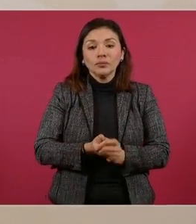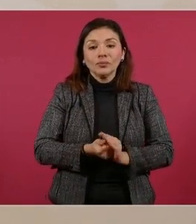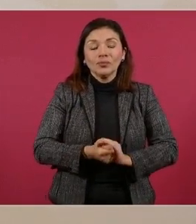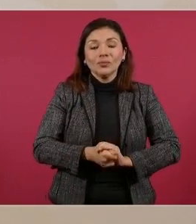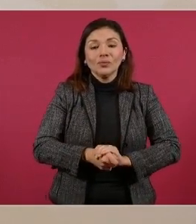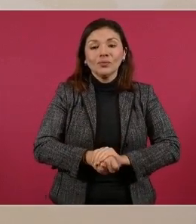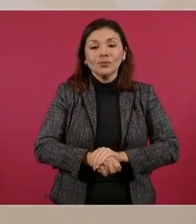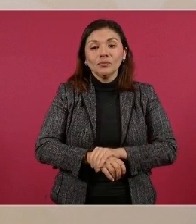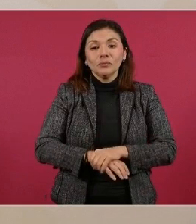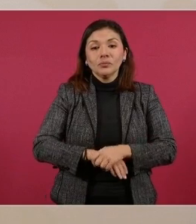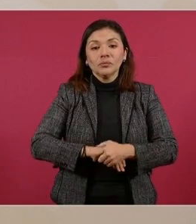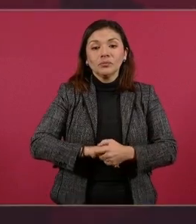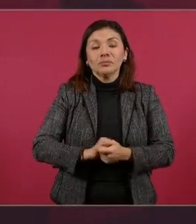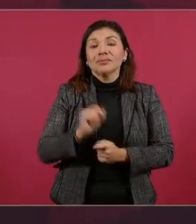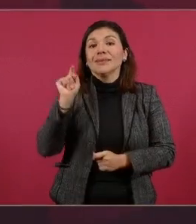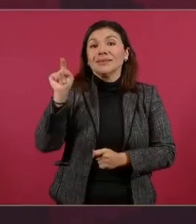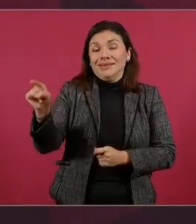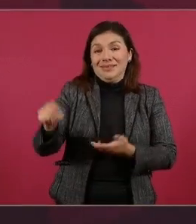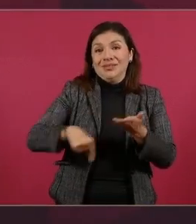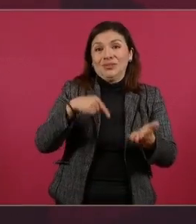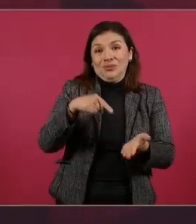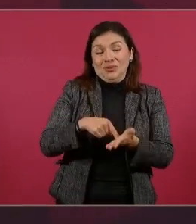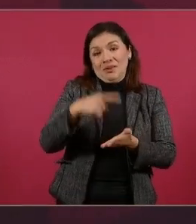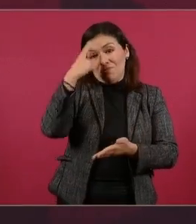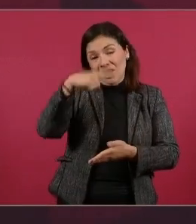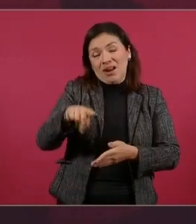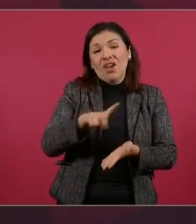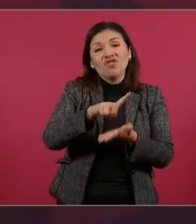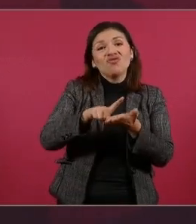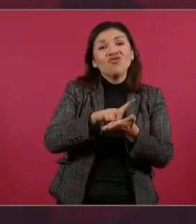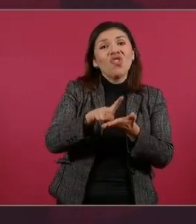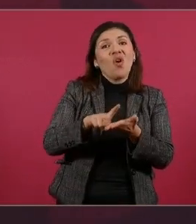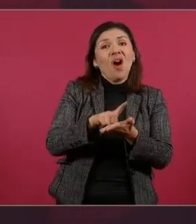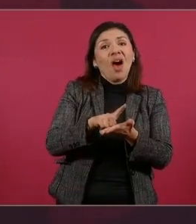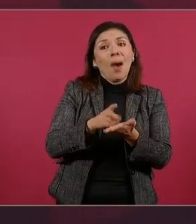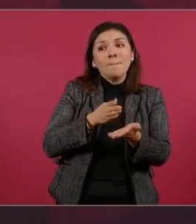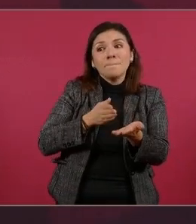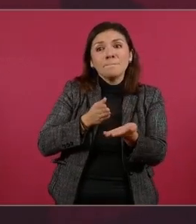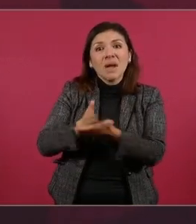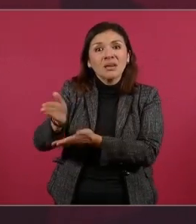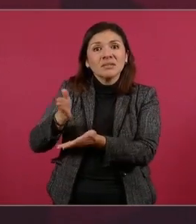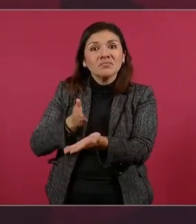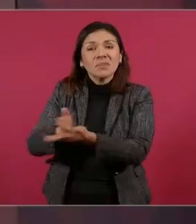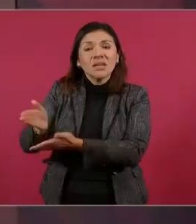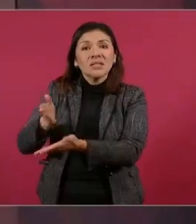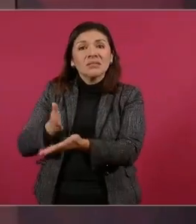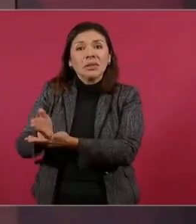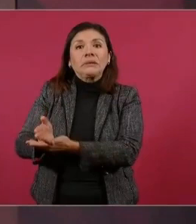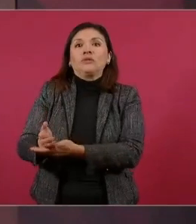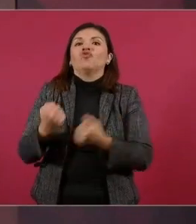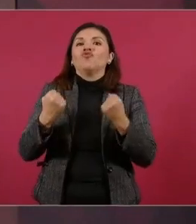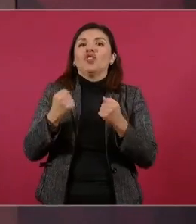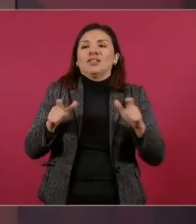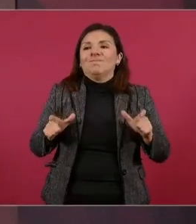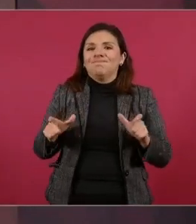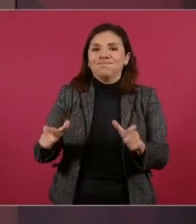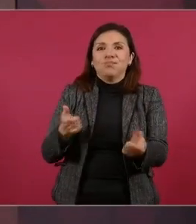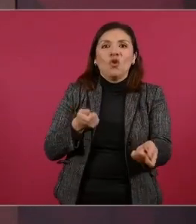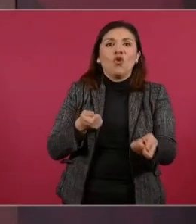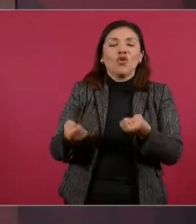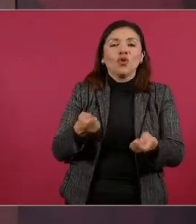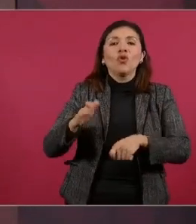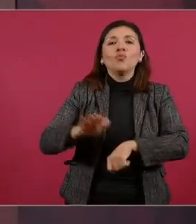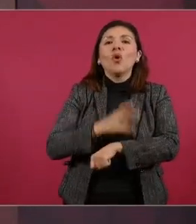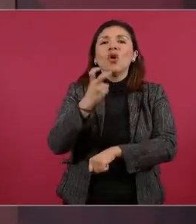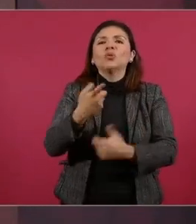el control del paso de la droga lleva a que haya enfrentamiento